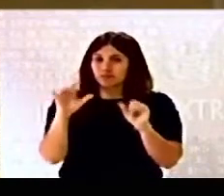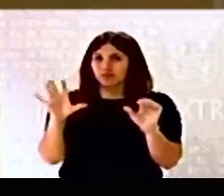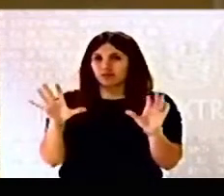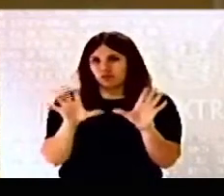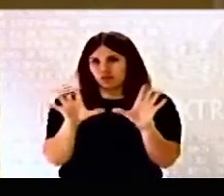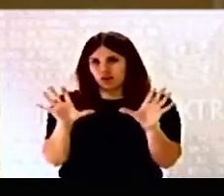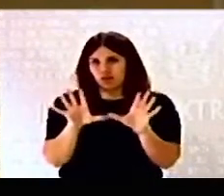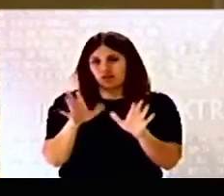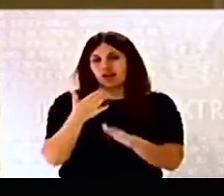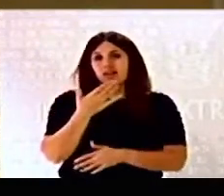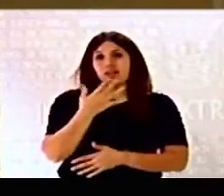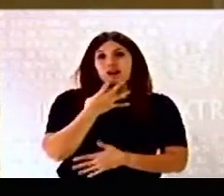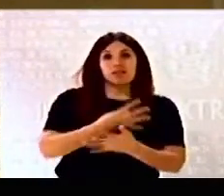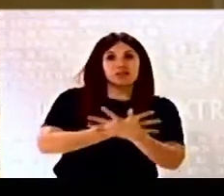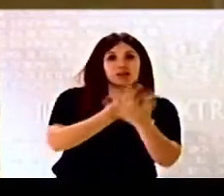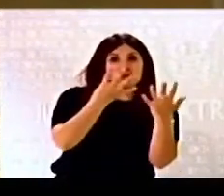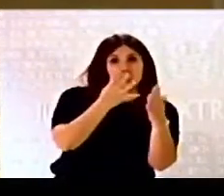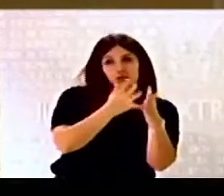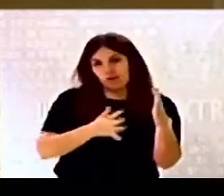19 y 90 años.